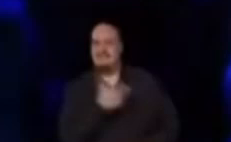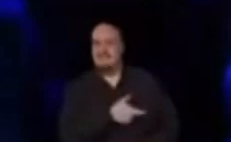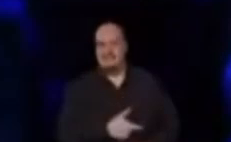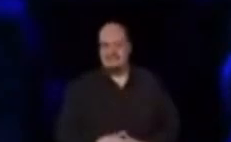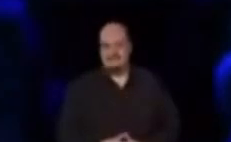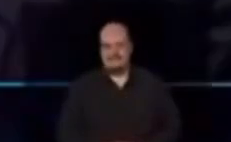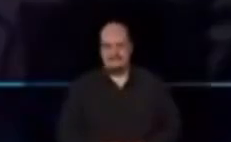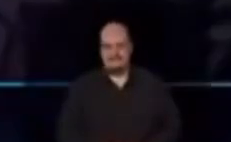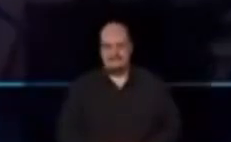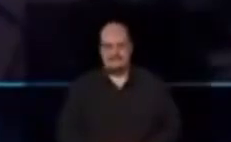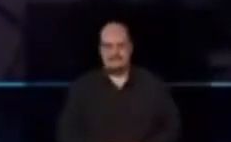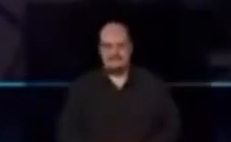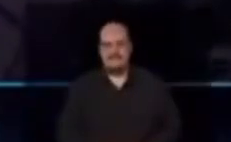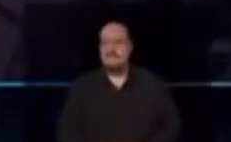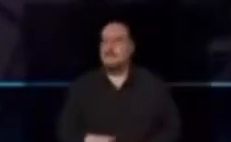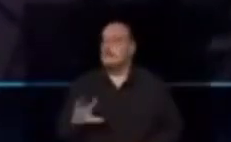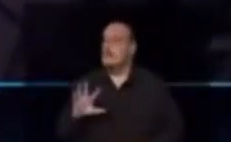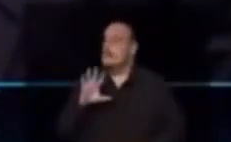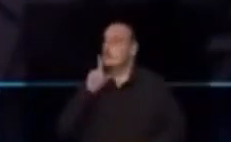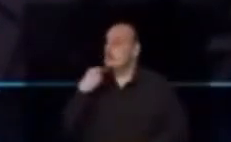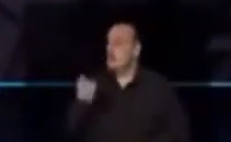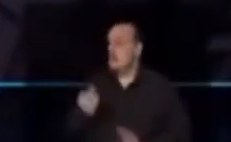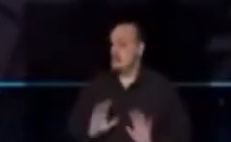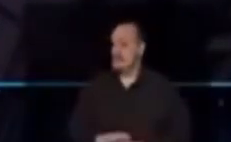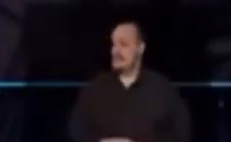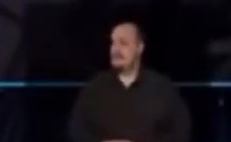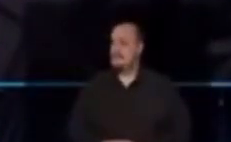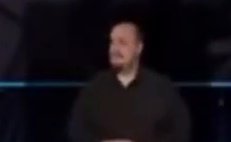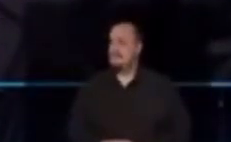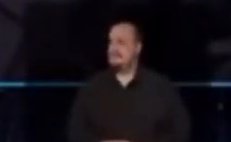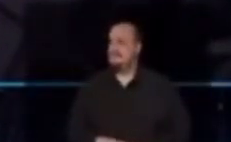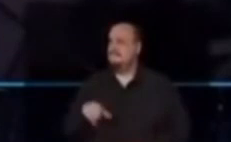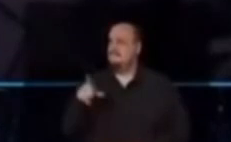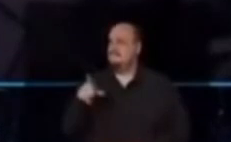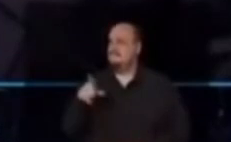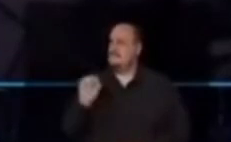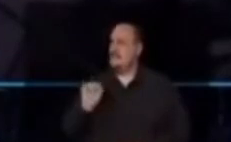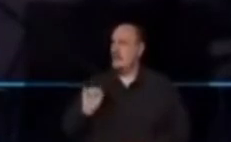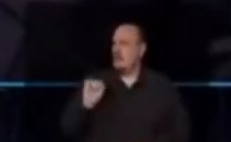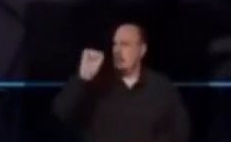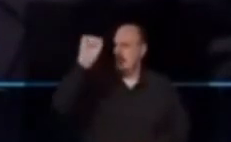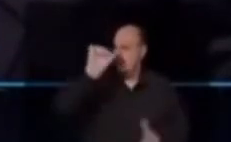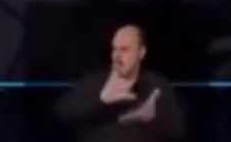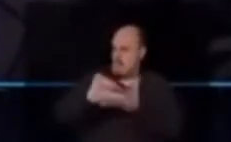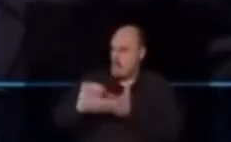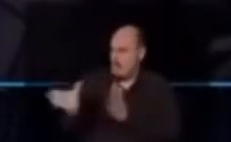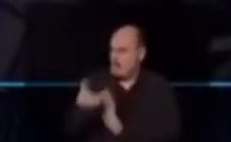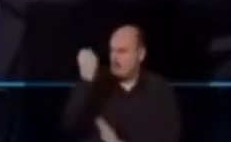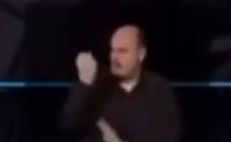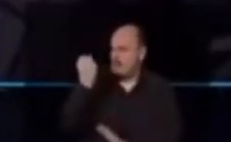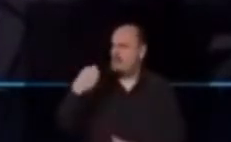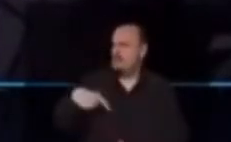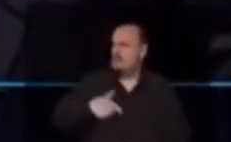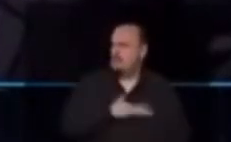los el principio doctora breckman le hago una pregunta mire el comunismo donde se aplicó fue un fracaso en lo económico en lo social y lo